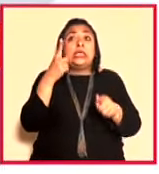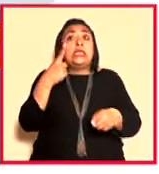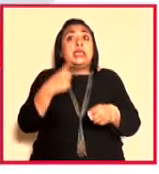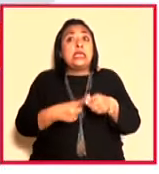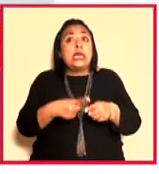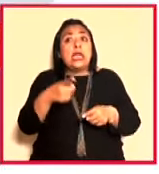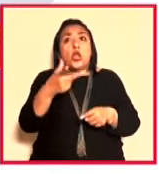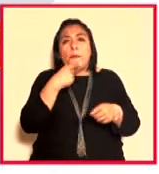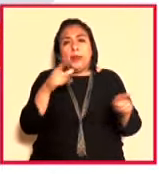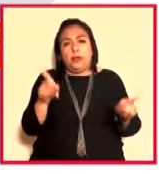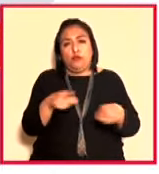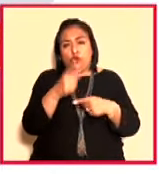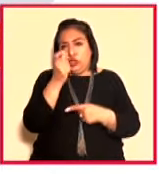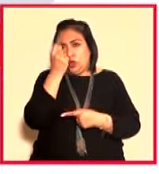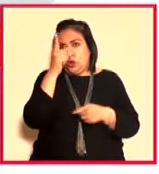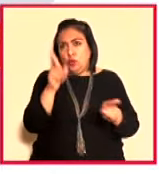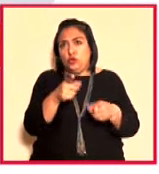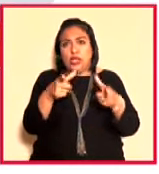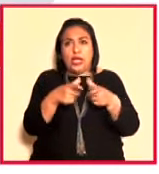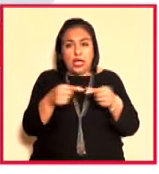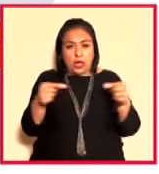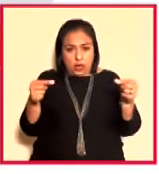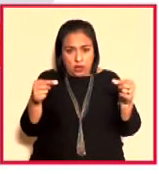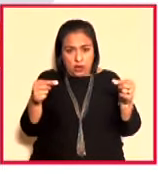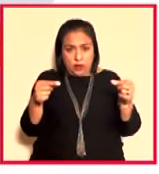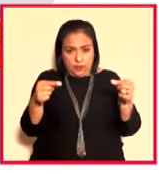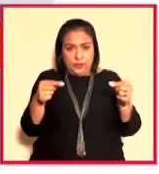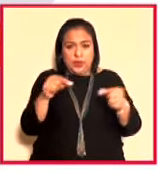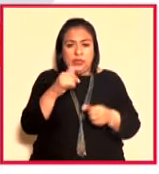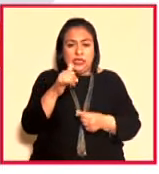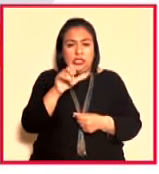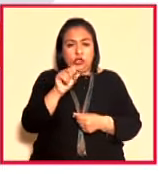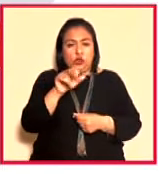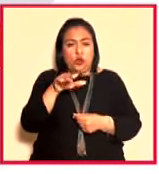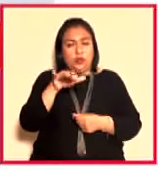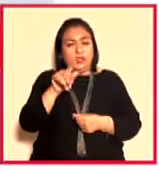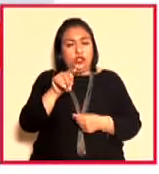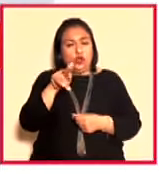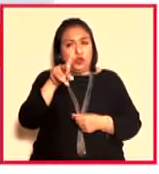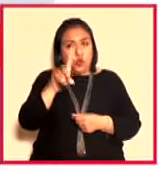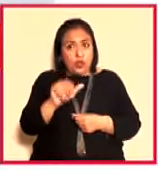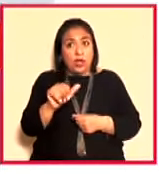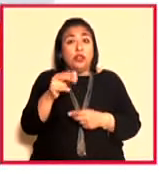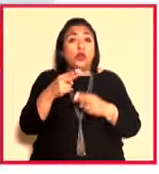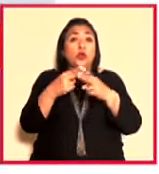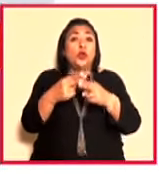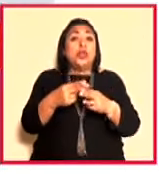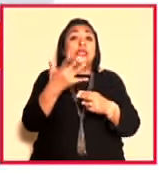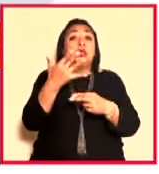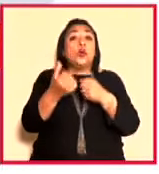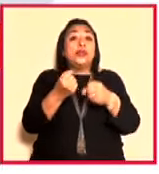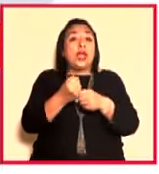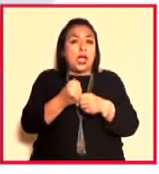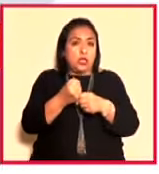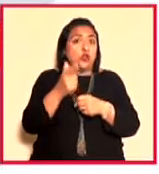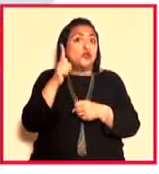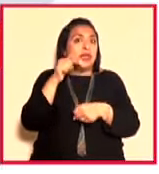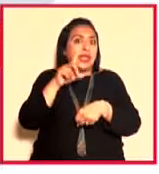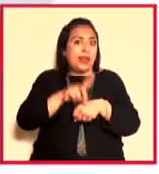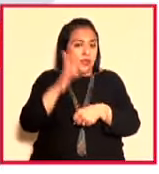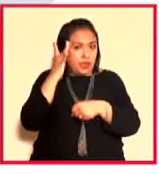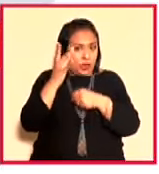músico, del compositor japonés Yasunori Mitsuda, quien va a cumplir 50 años mañana